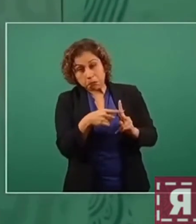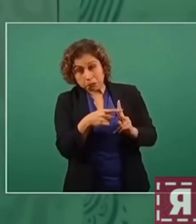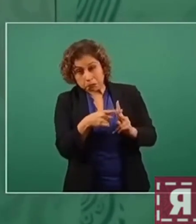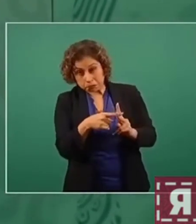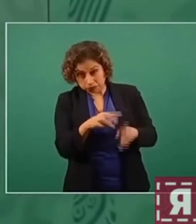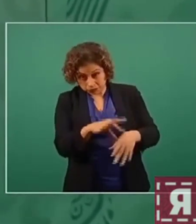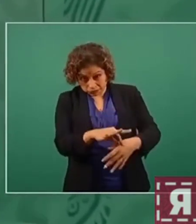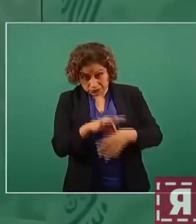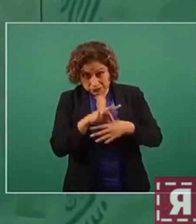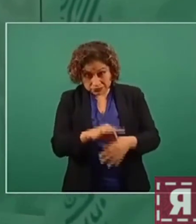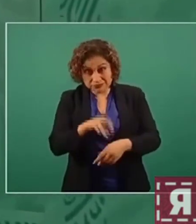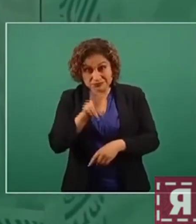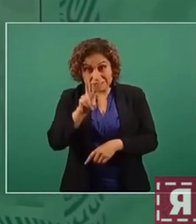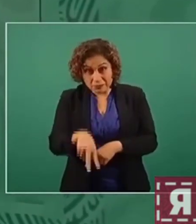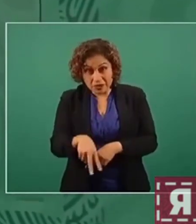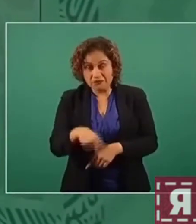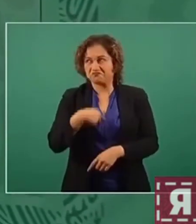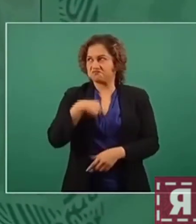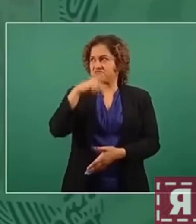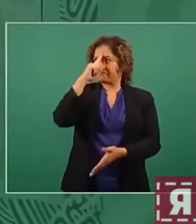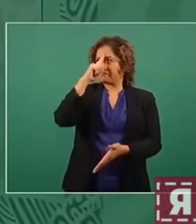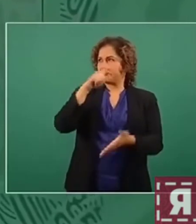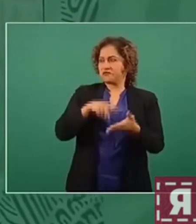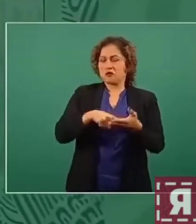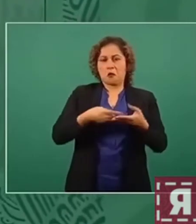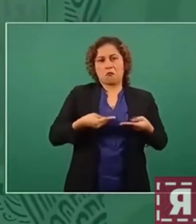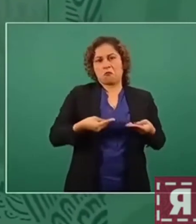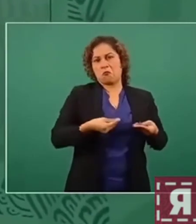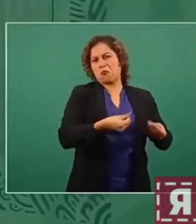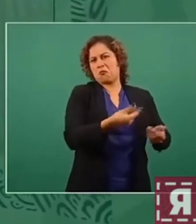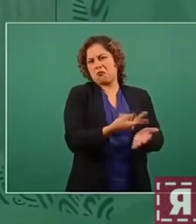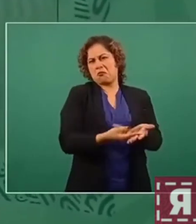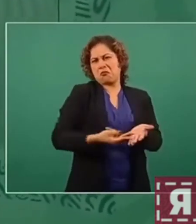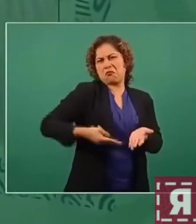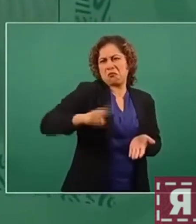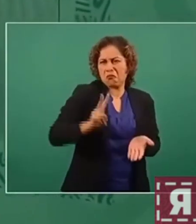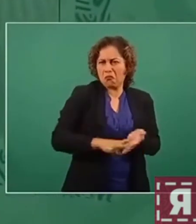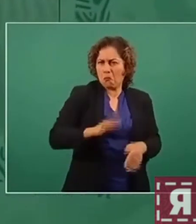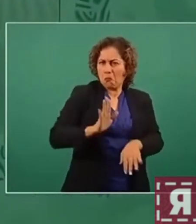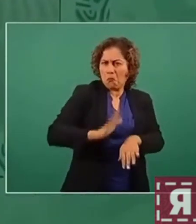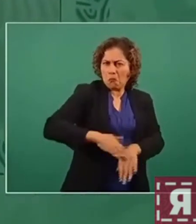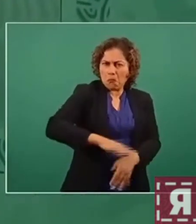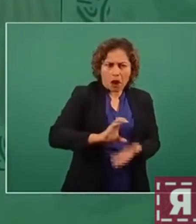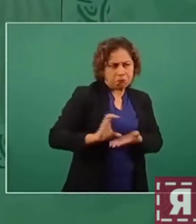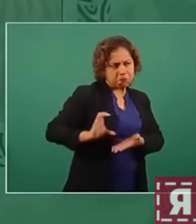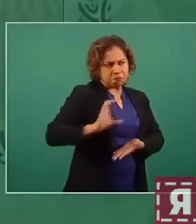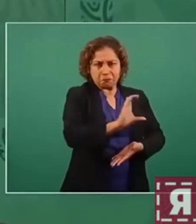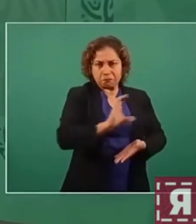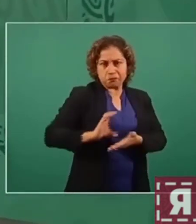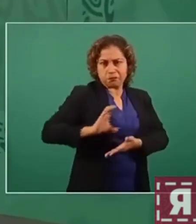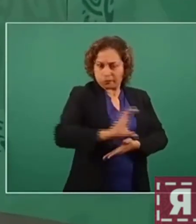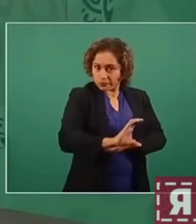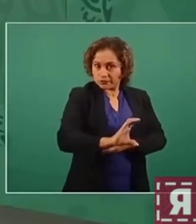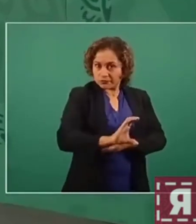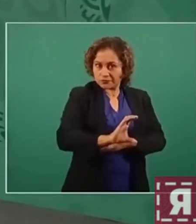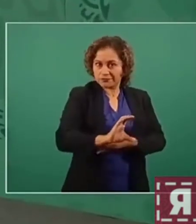ese aeropuerto pudo costar el doble o el triple. ¿Y por qué lo